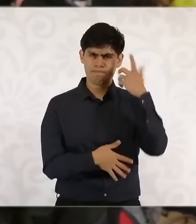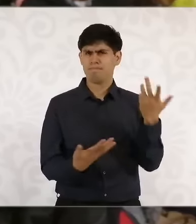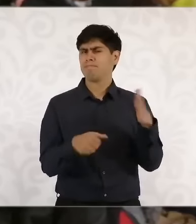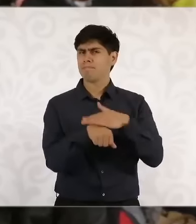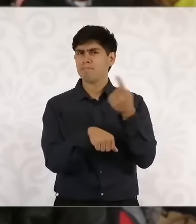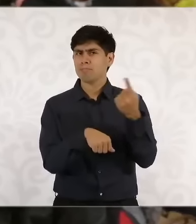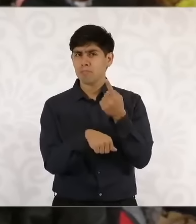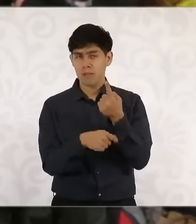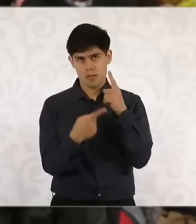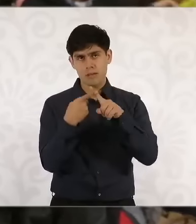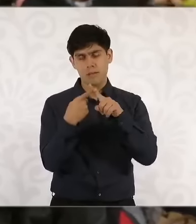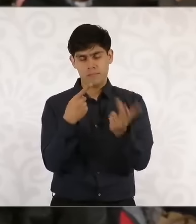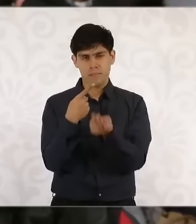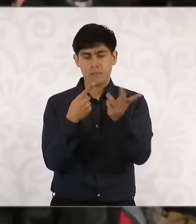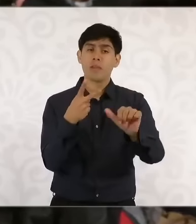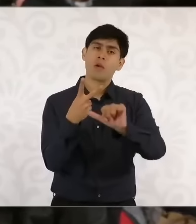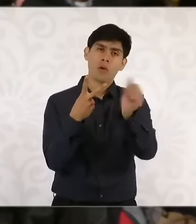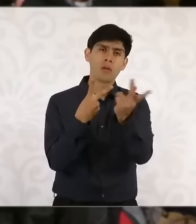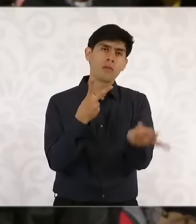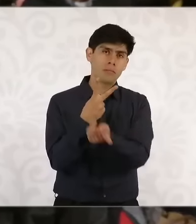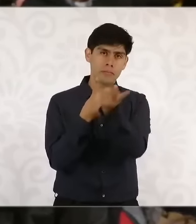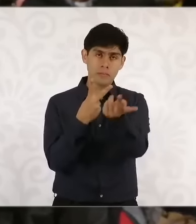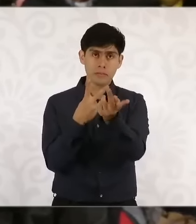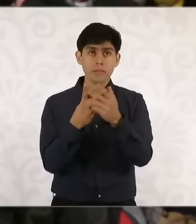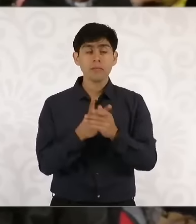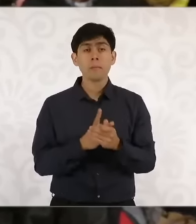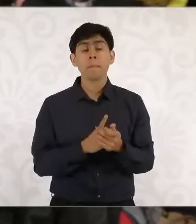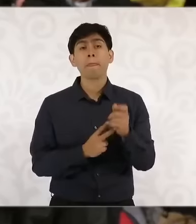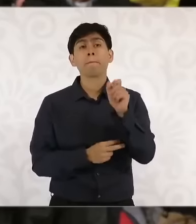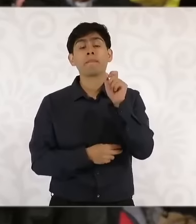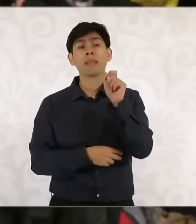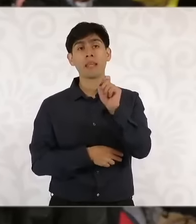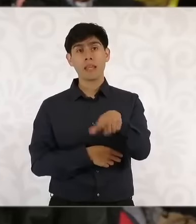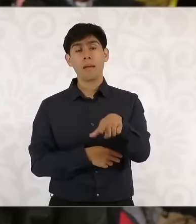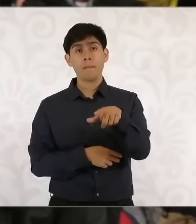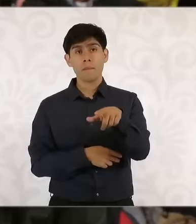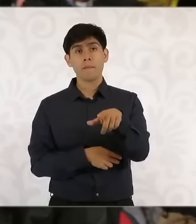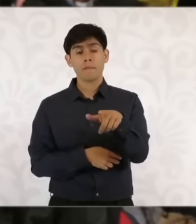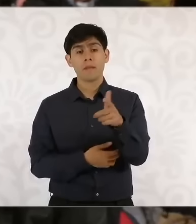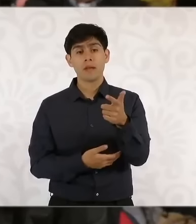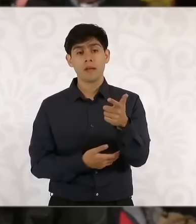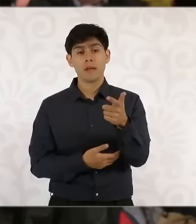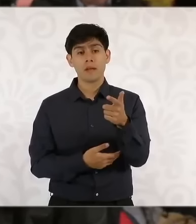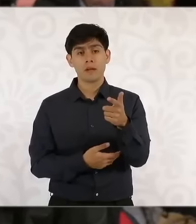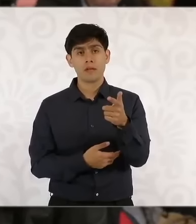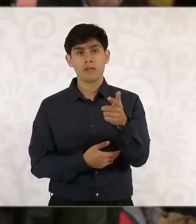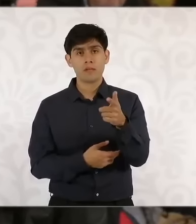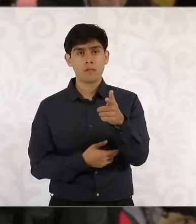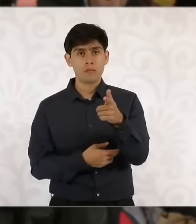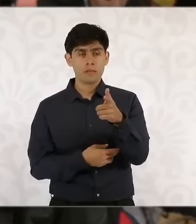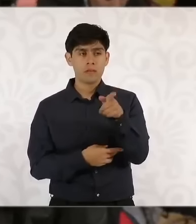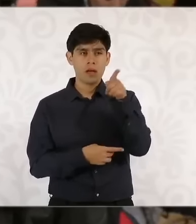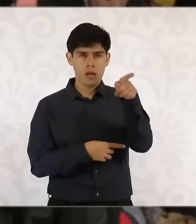una vez le hago la otra, que también hubo acusaciones por parte de los medios de